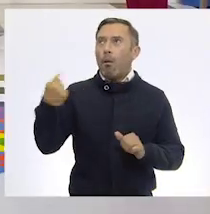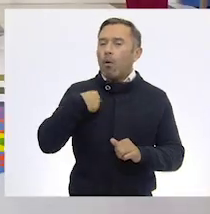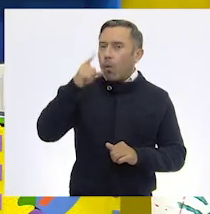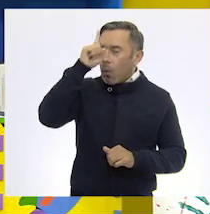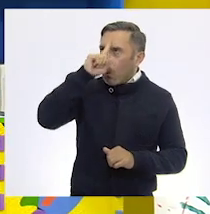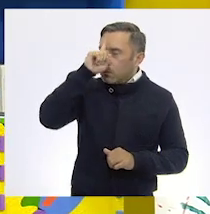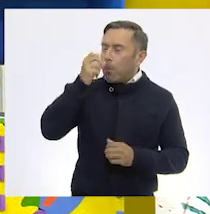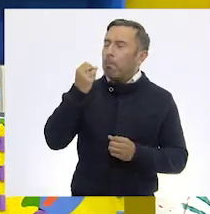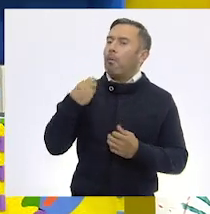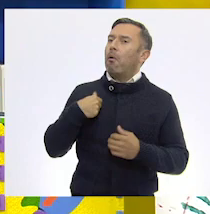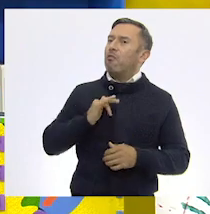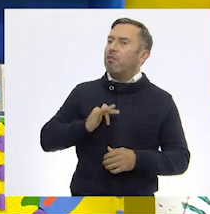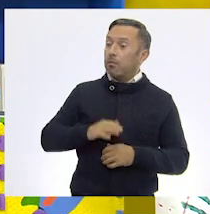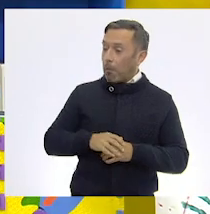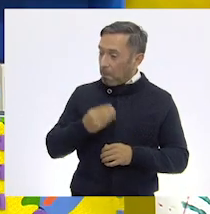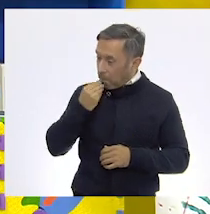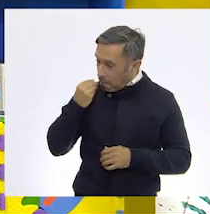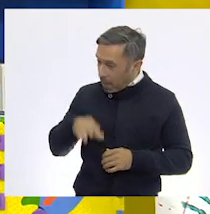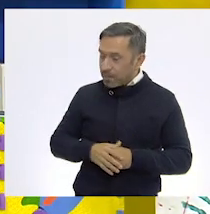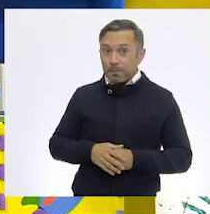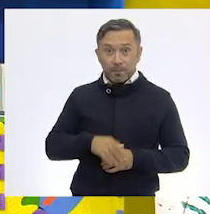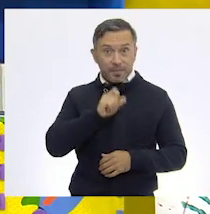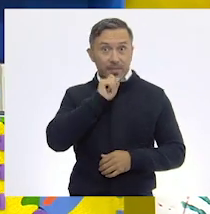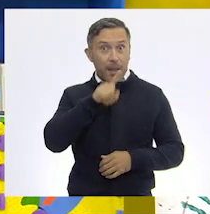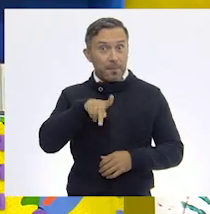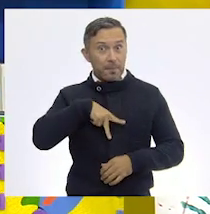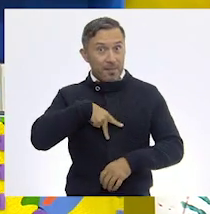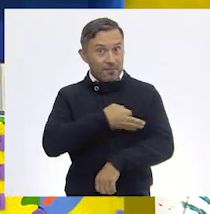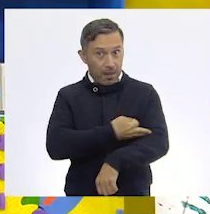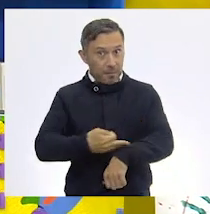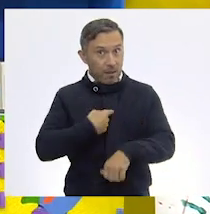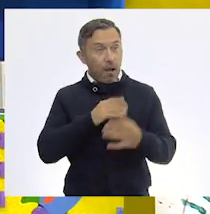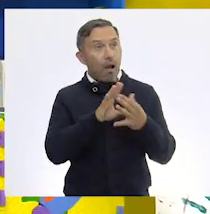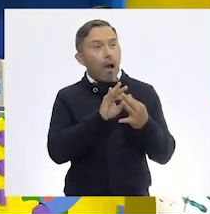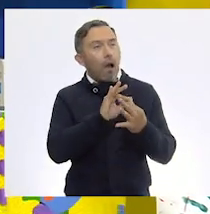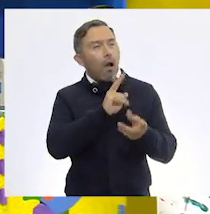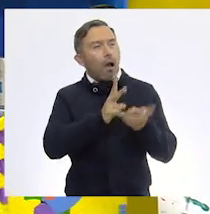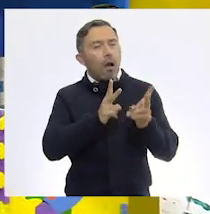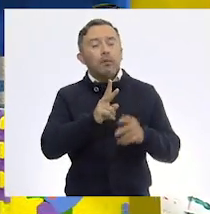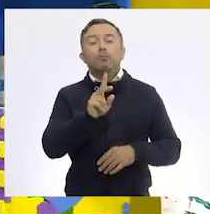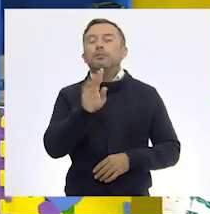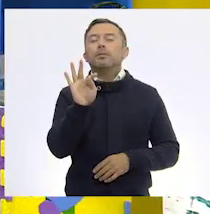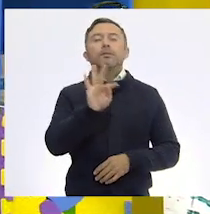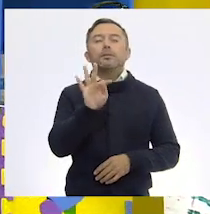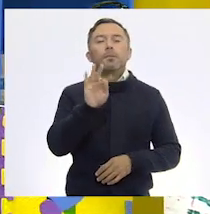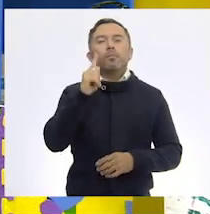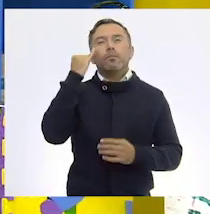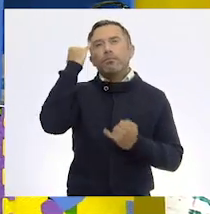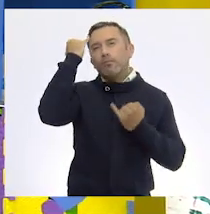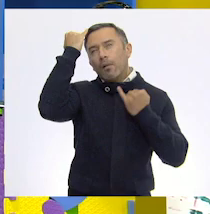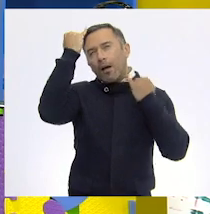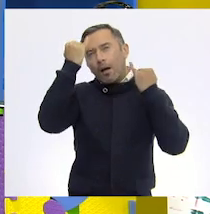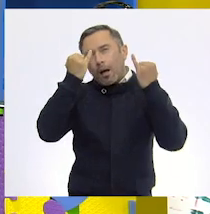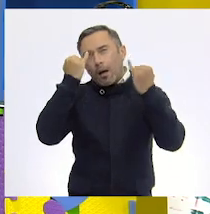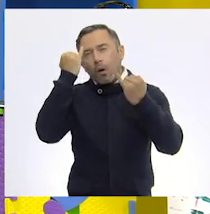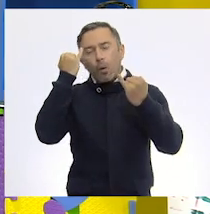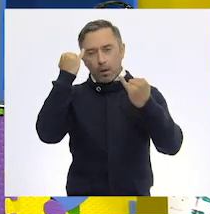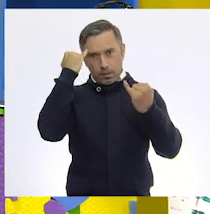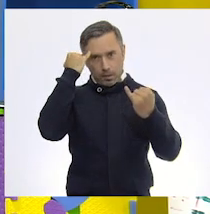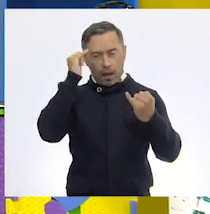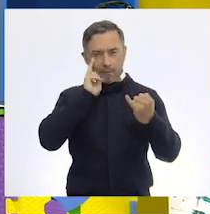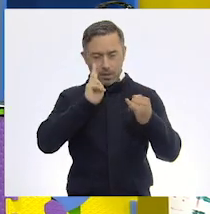También hablamos en mi familia de que justamente cuando hacemos el ejercicio de imaginar o comparar u organizar ideas y